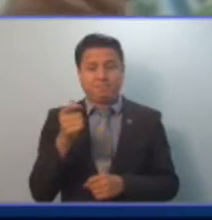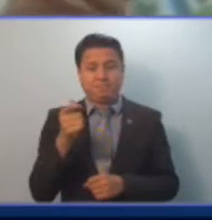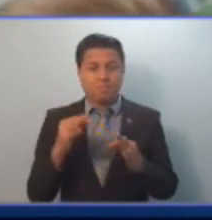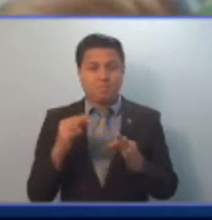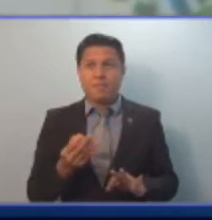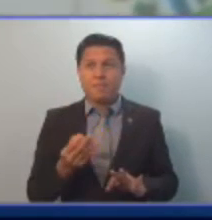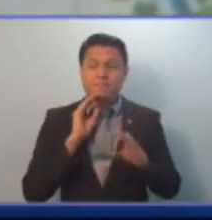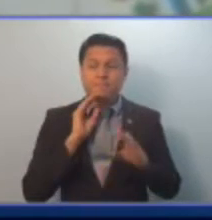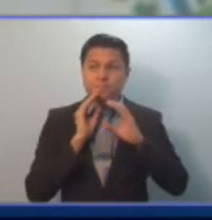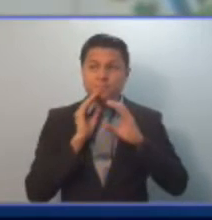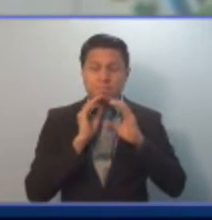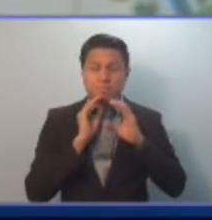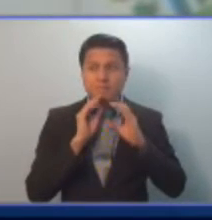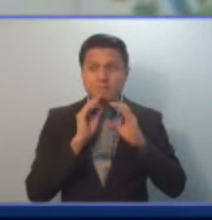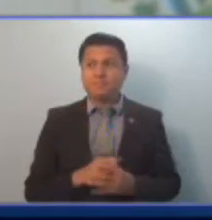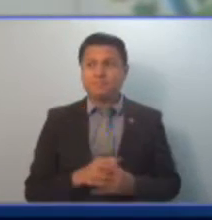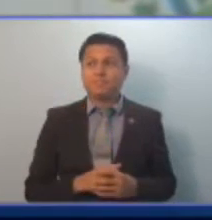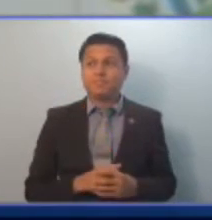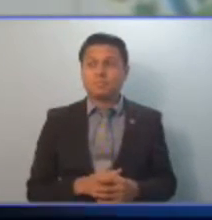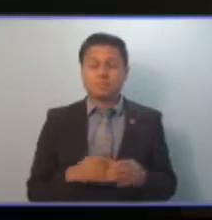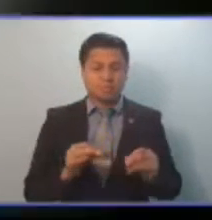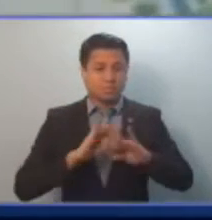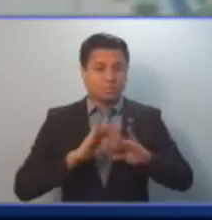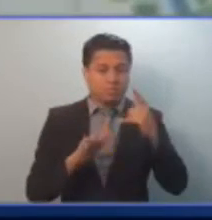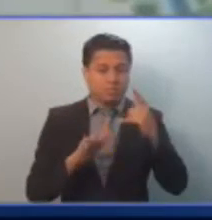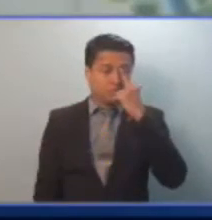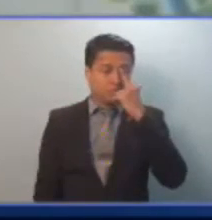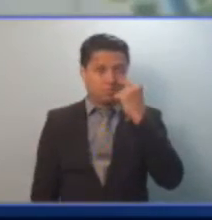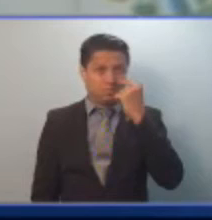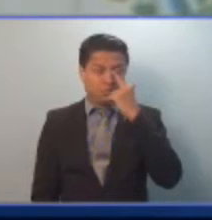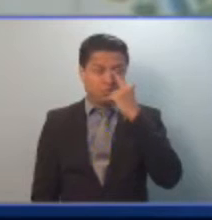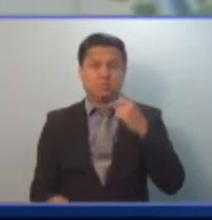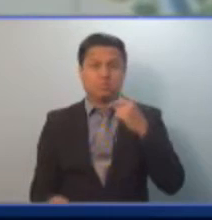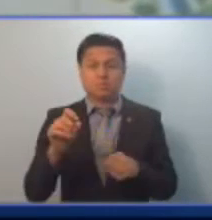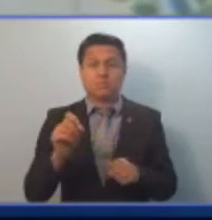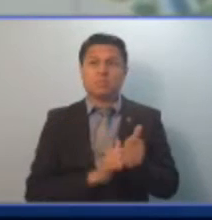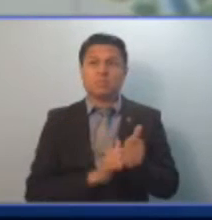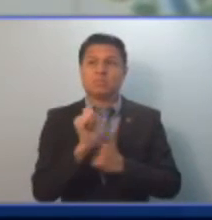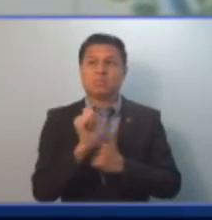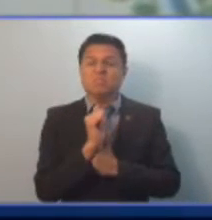medios. Por supuesto, es decir, que ese avance